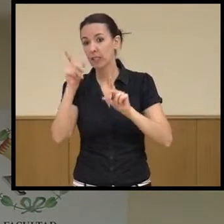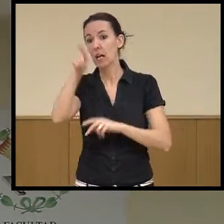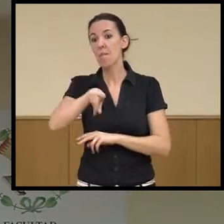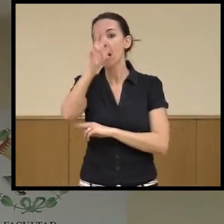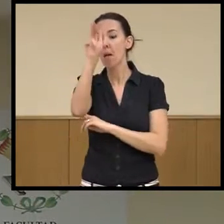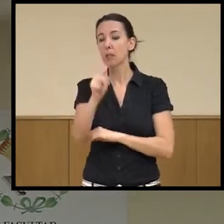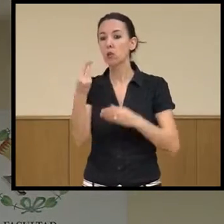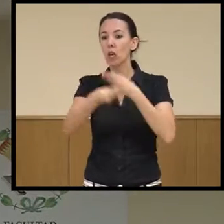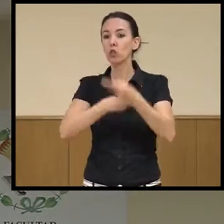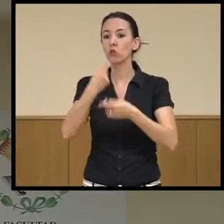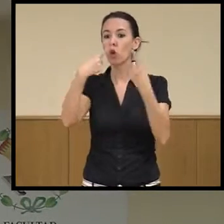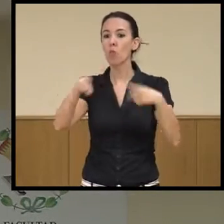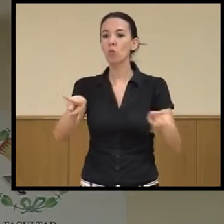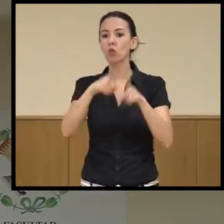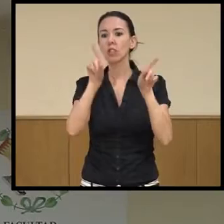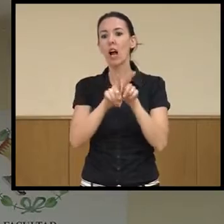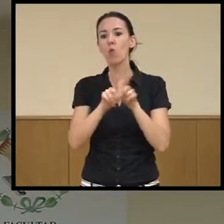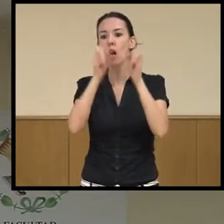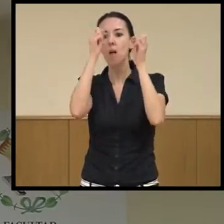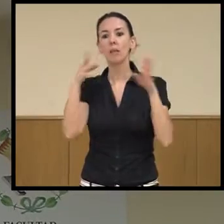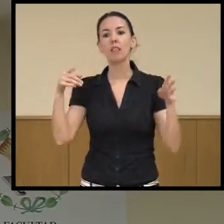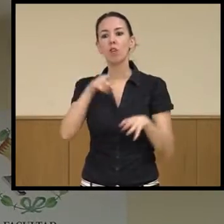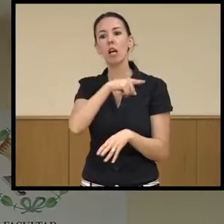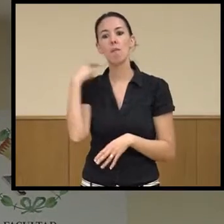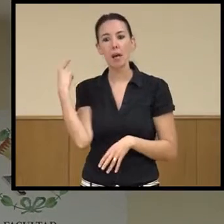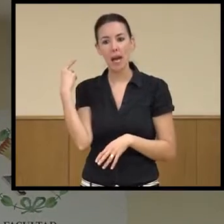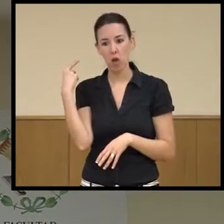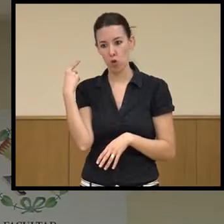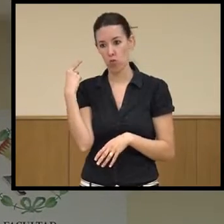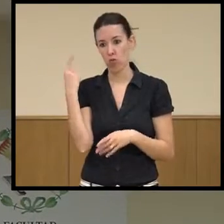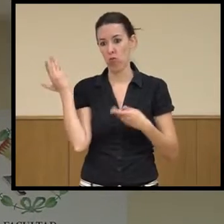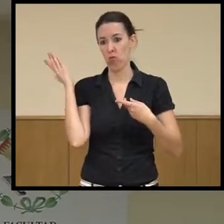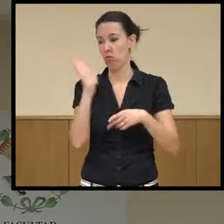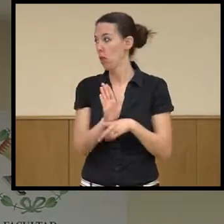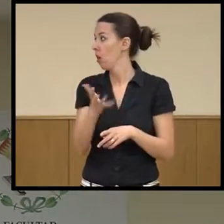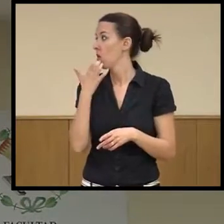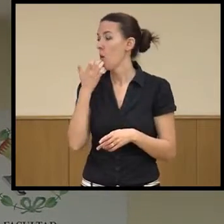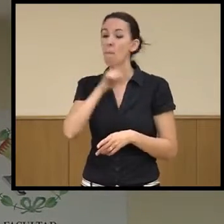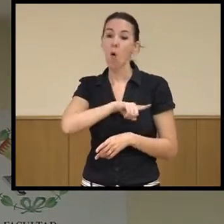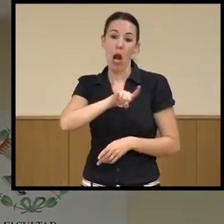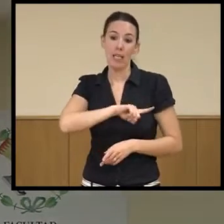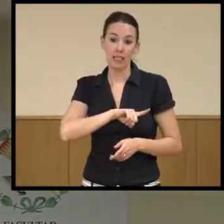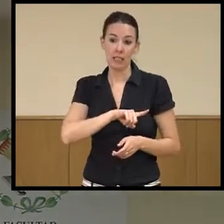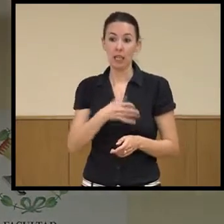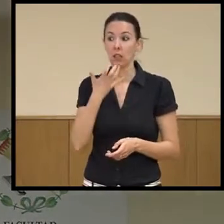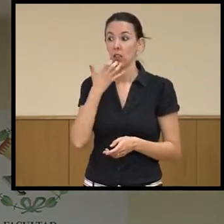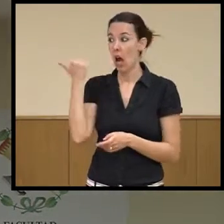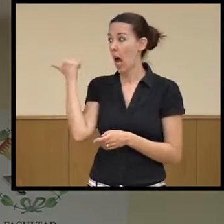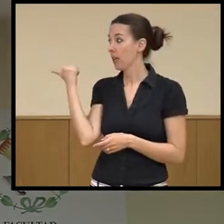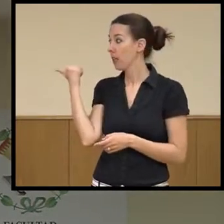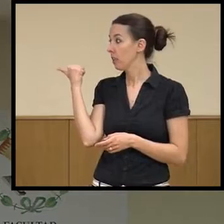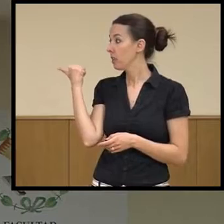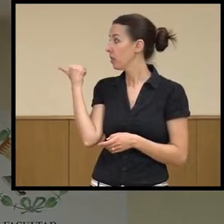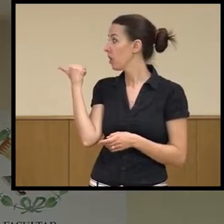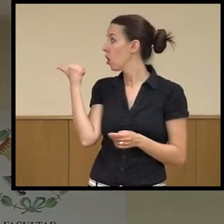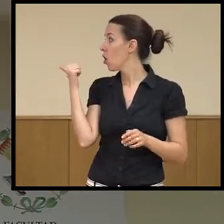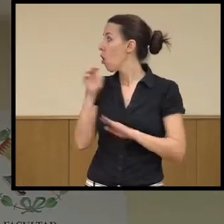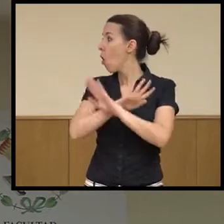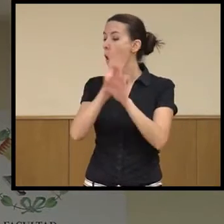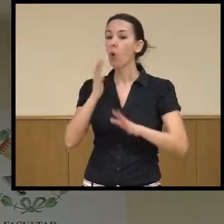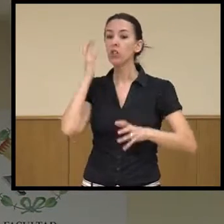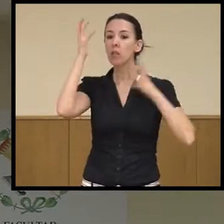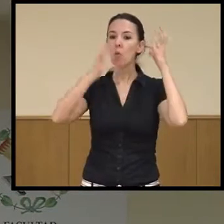utilizó la música como metáfora del pecado, con reflejos moralistas. Viene aquí de entrada el último animal